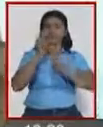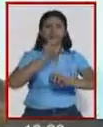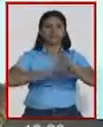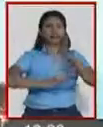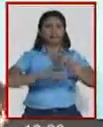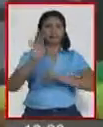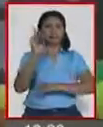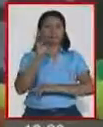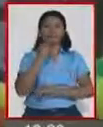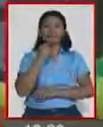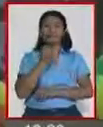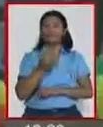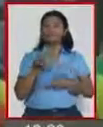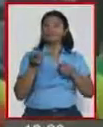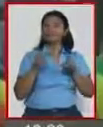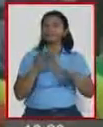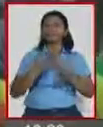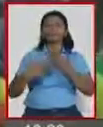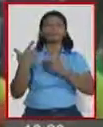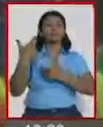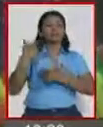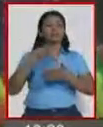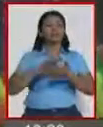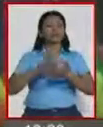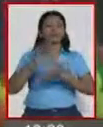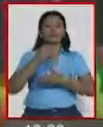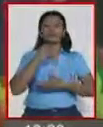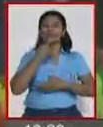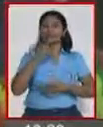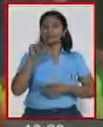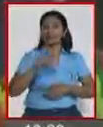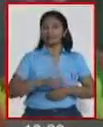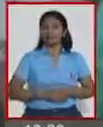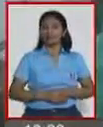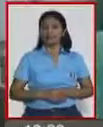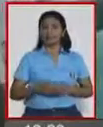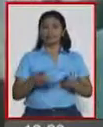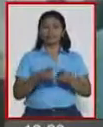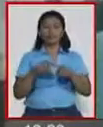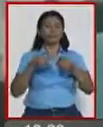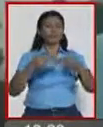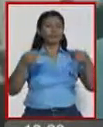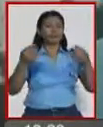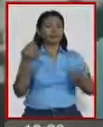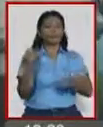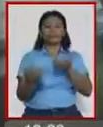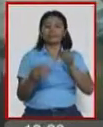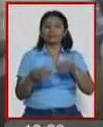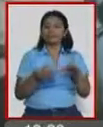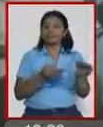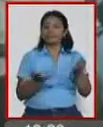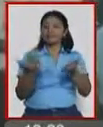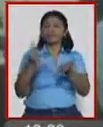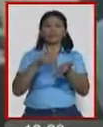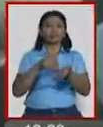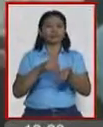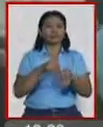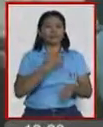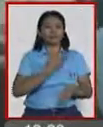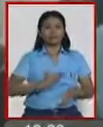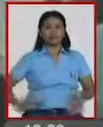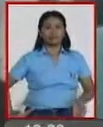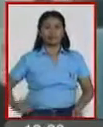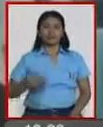pueblo boliviano cuando se manifestó el 21 de febrero, y por otra, el oficialismo, que evalúa la forma de postular nuevamente